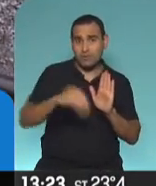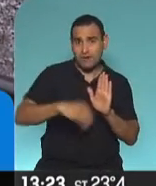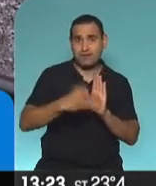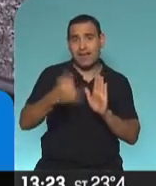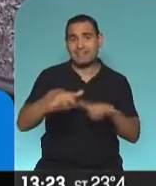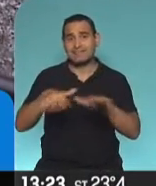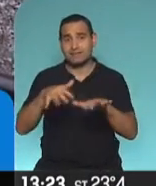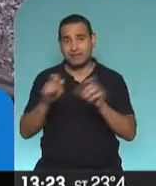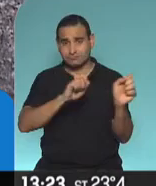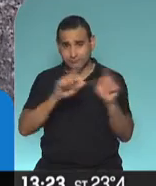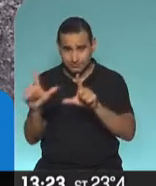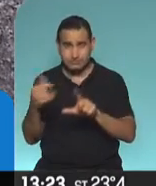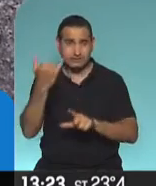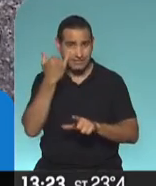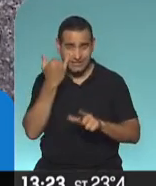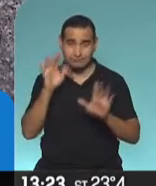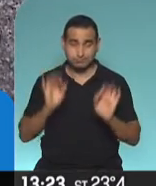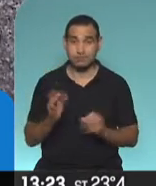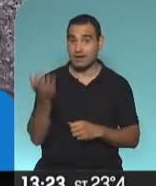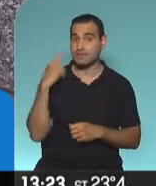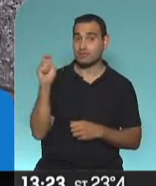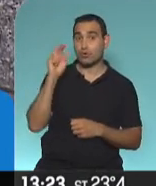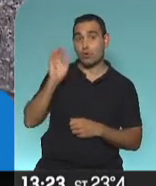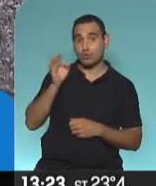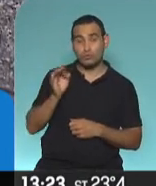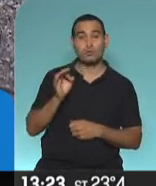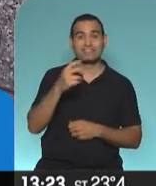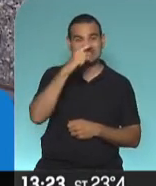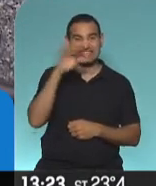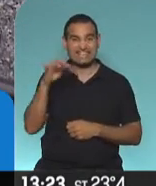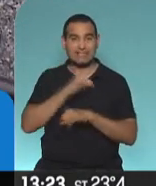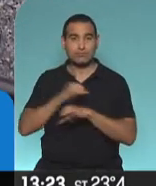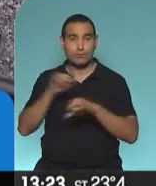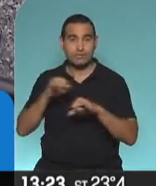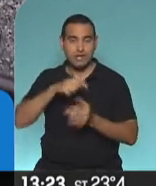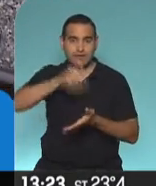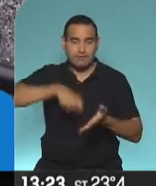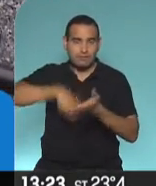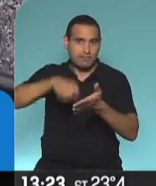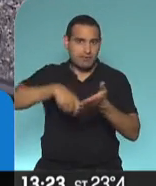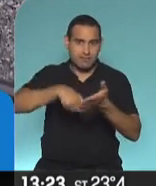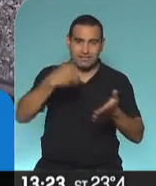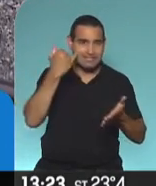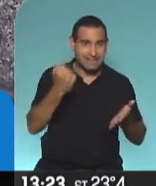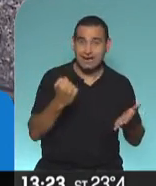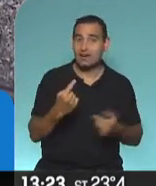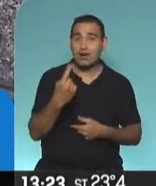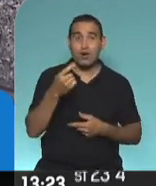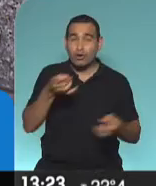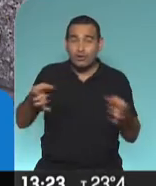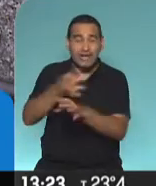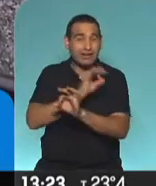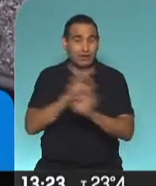de la actividad audiovisual. Ya se recuperó. En el mes de octubre se filmaron 70 publicidades en Argentina. No hubo ni un solo contagio.